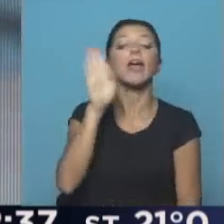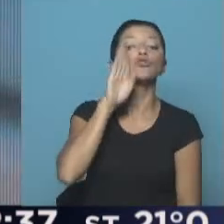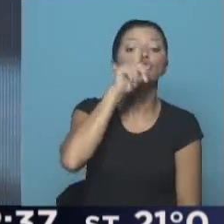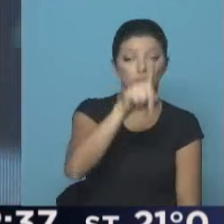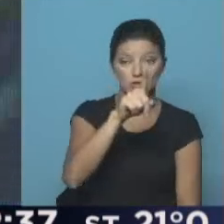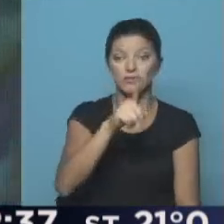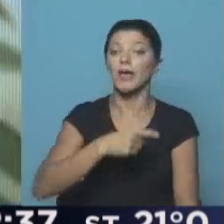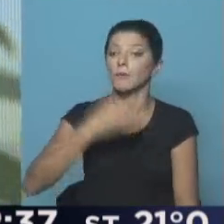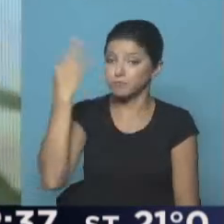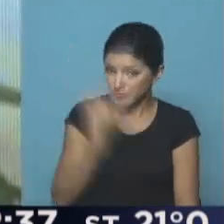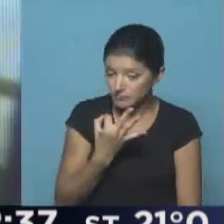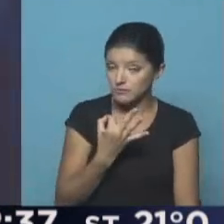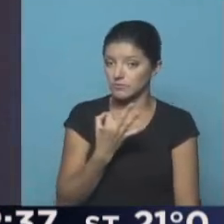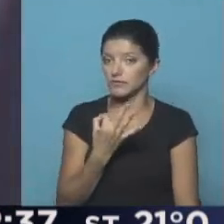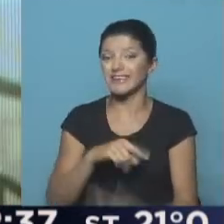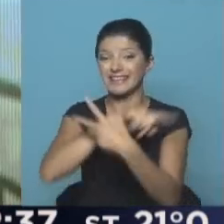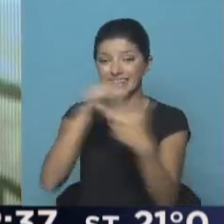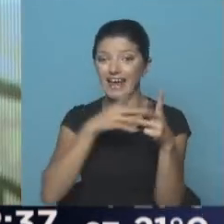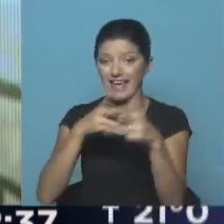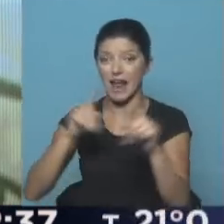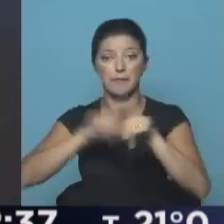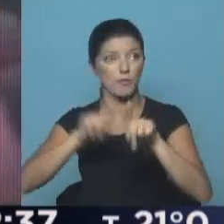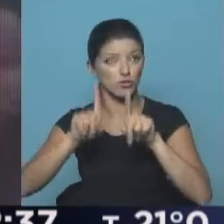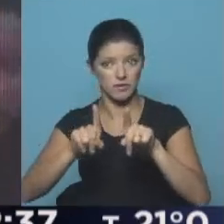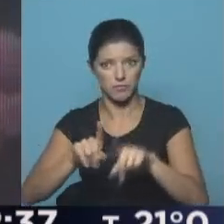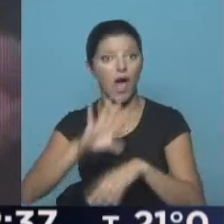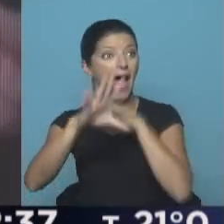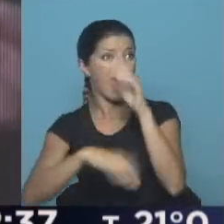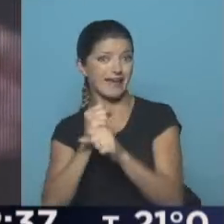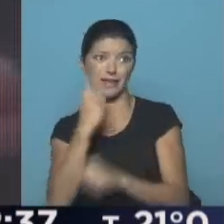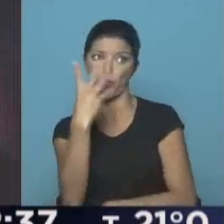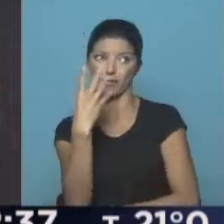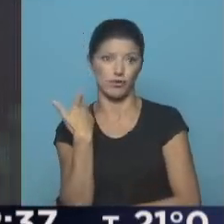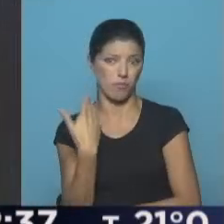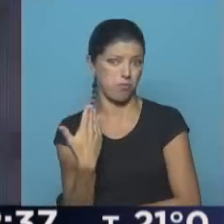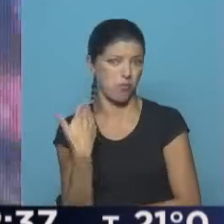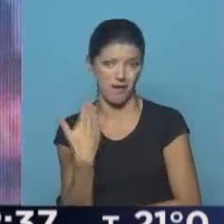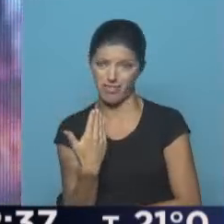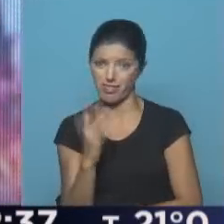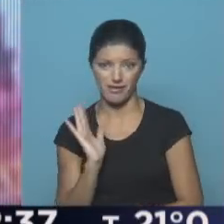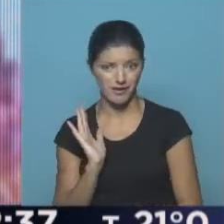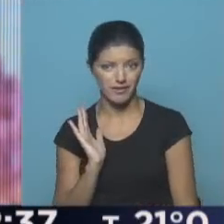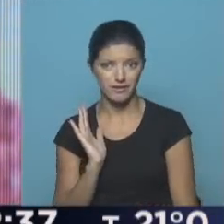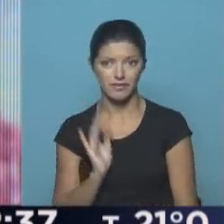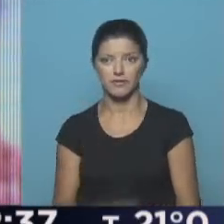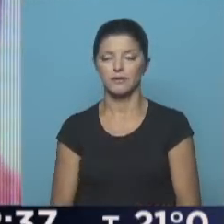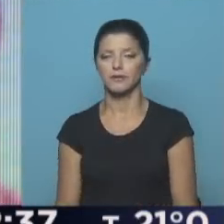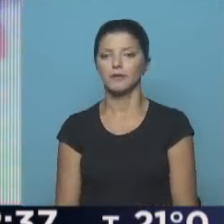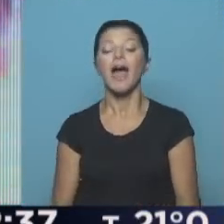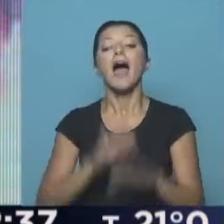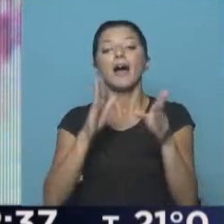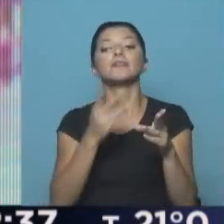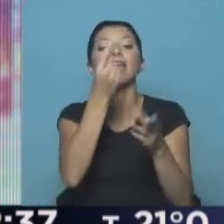pueda llevar al mismo tiempo 3 guerras a la vez. Puede llevar hasta 4 guerras a la vez. Eso es históricamente el presupuesto